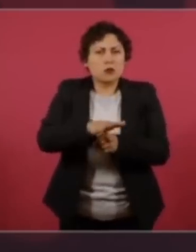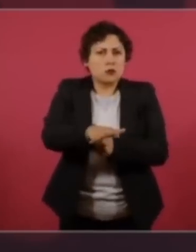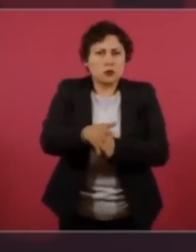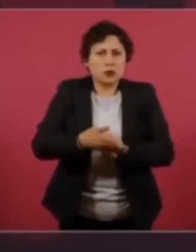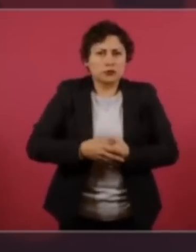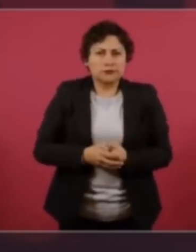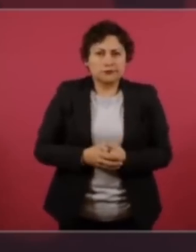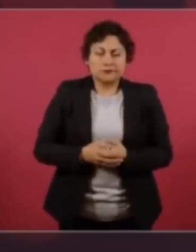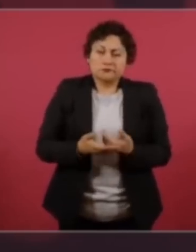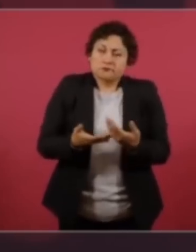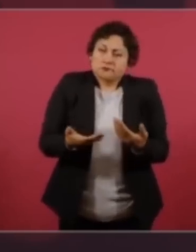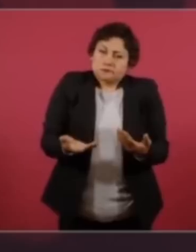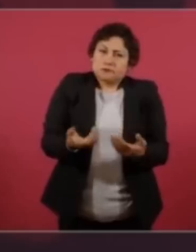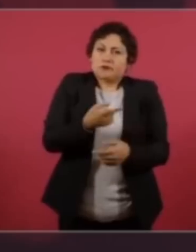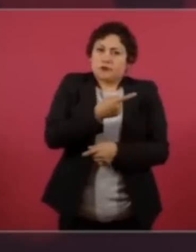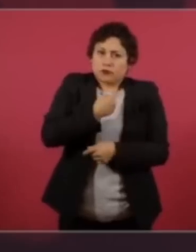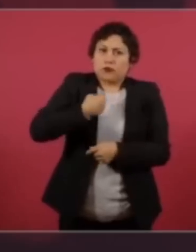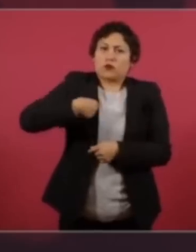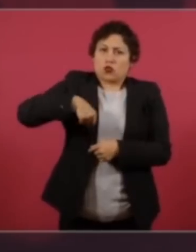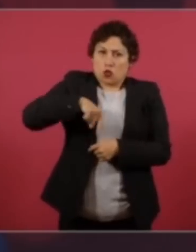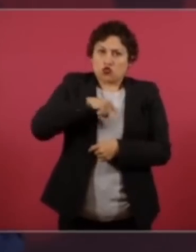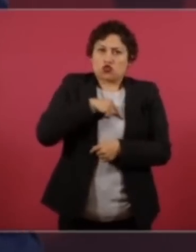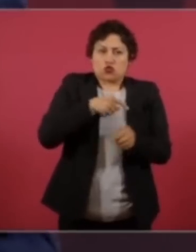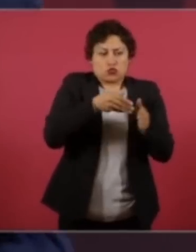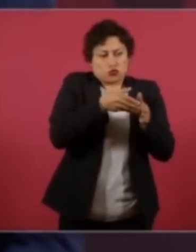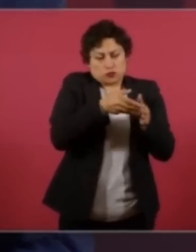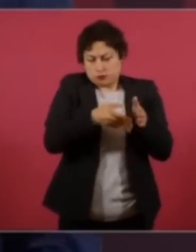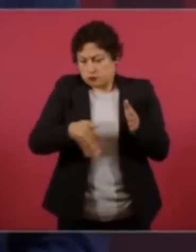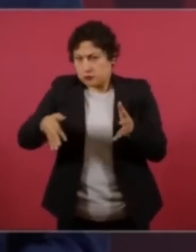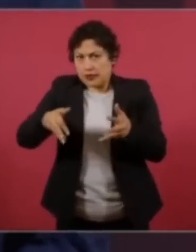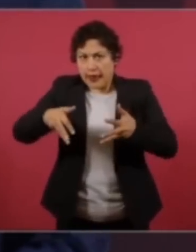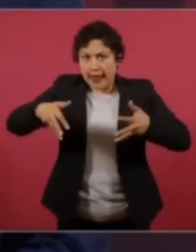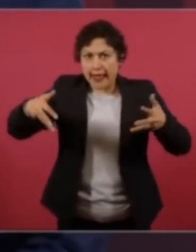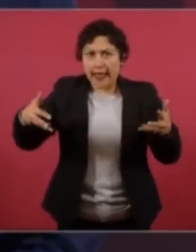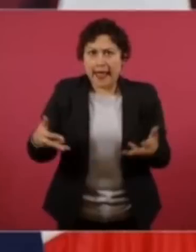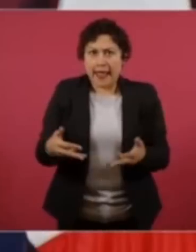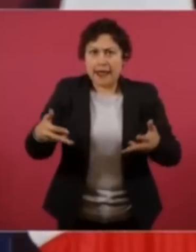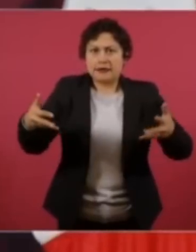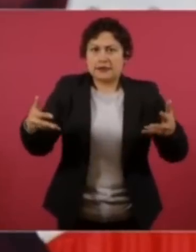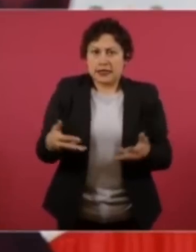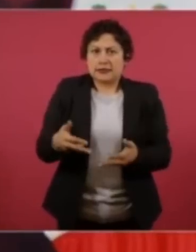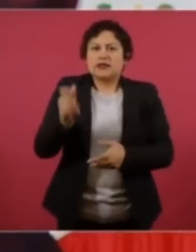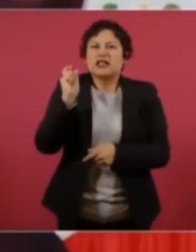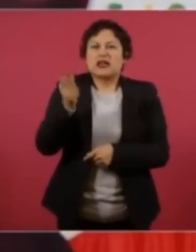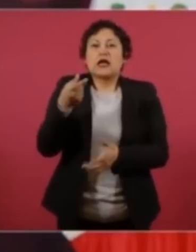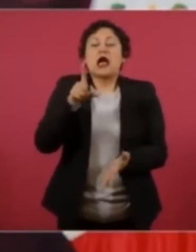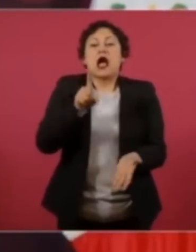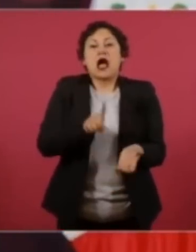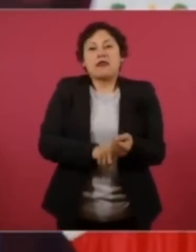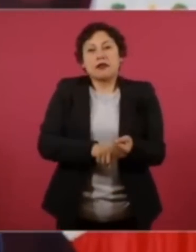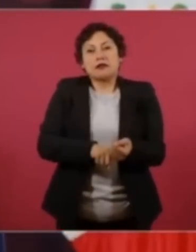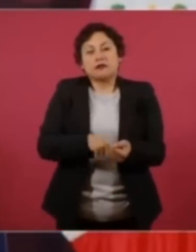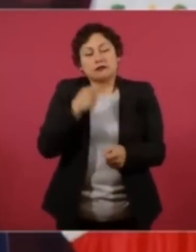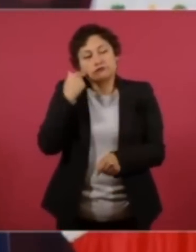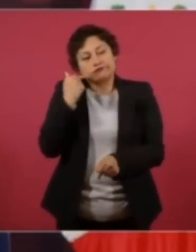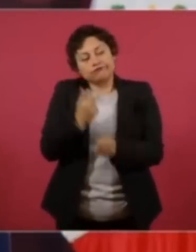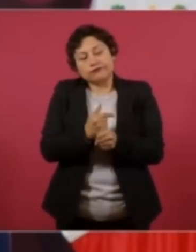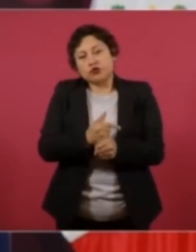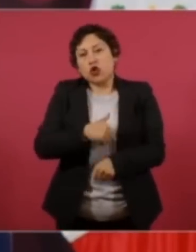Que lo que hemos hecho entre todos, de no tolerar la corrupción, de